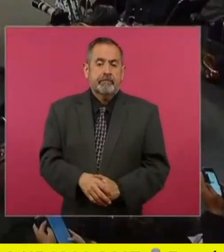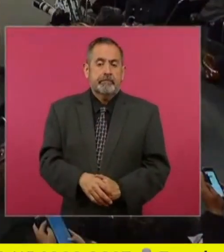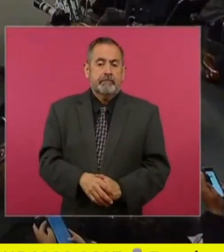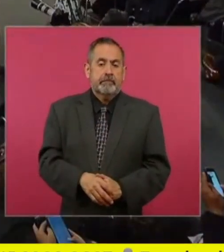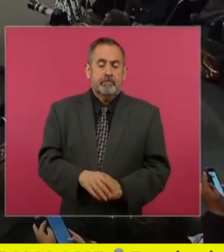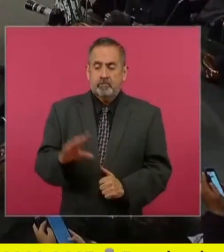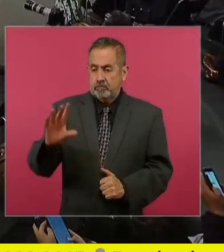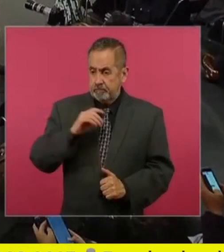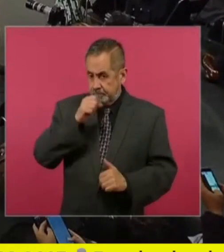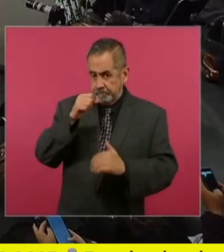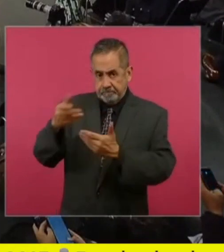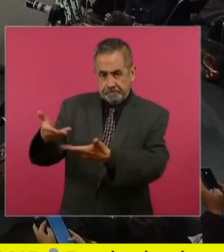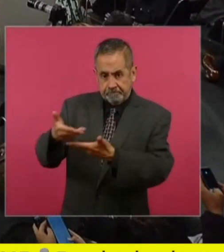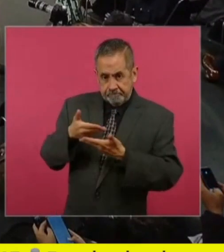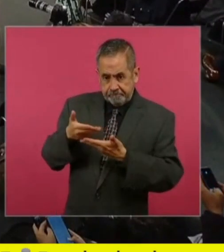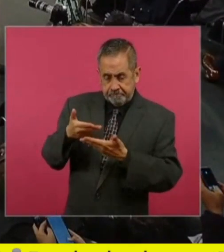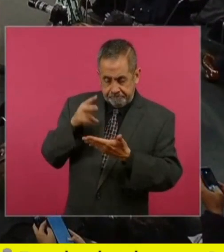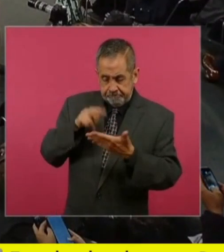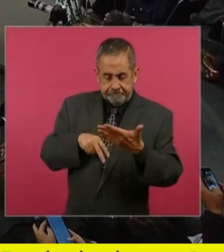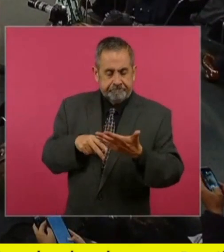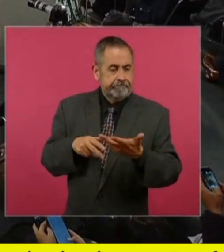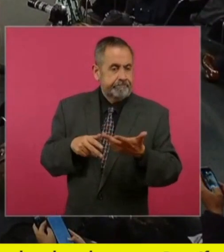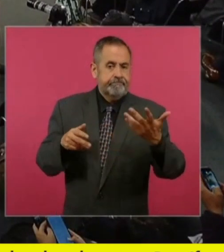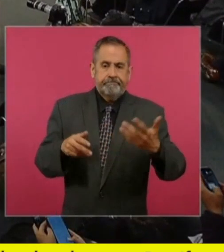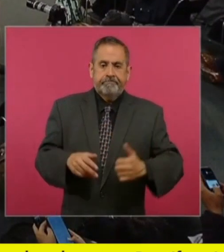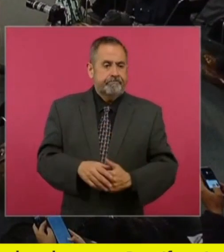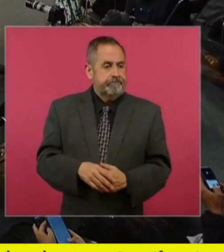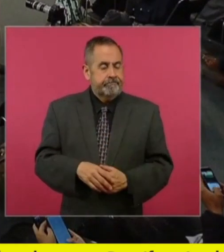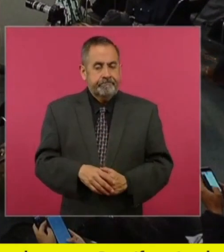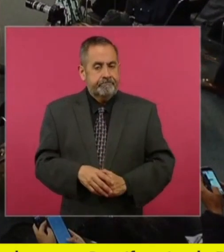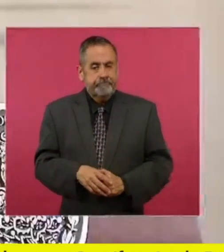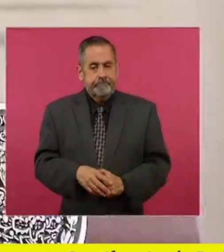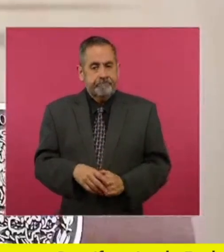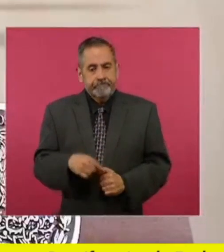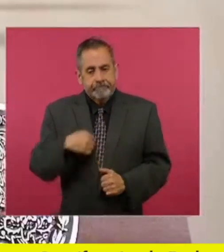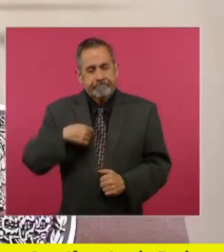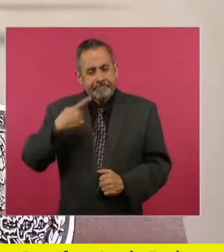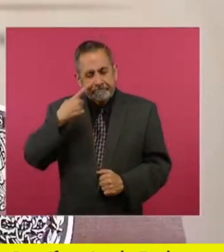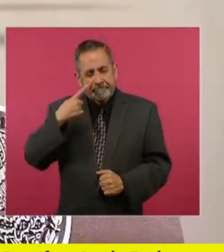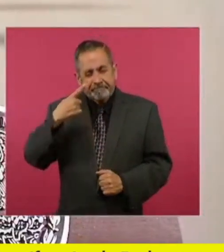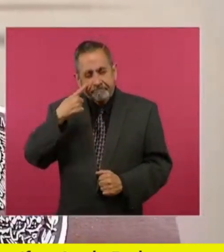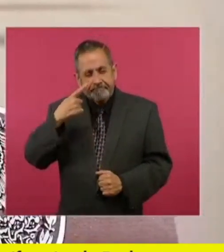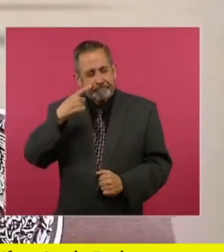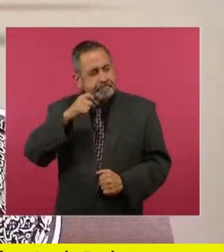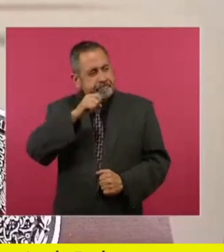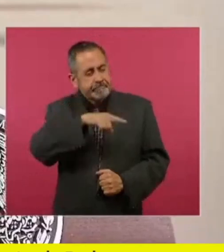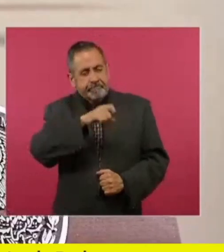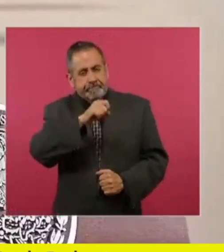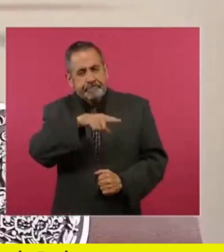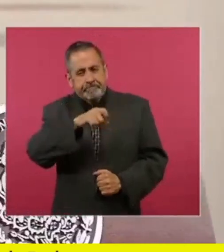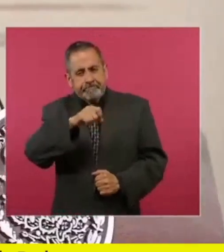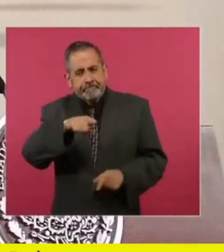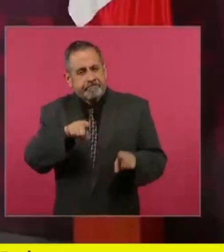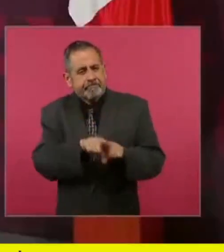que recibimos Pero esto es constante es permanente